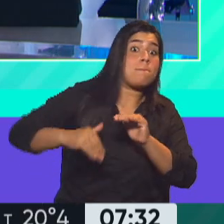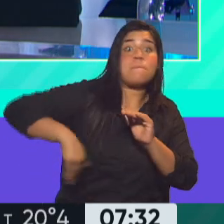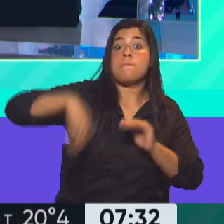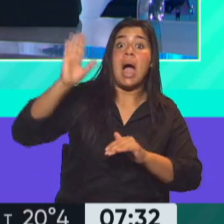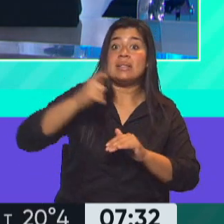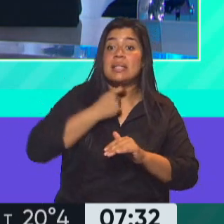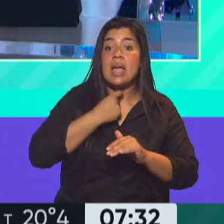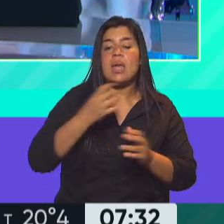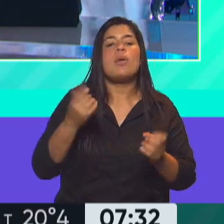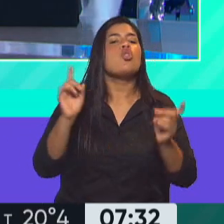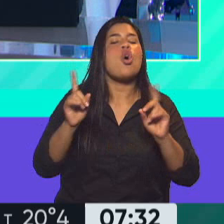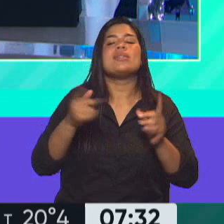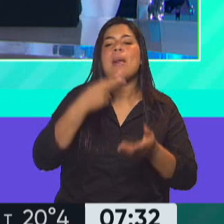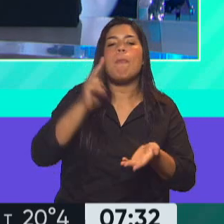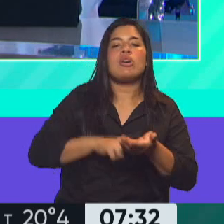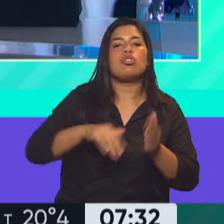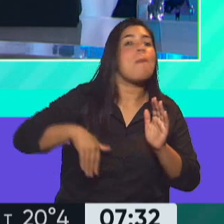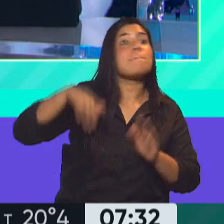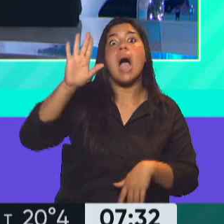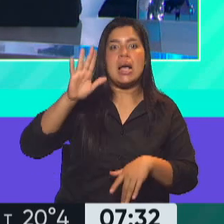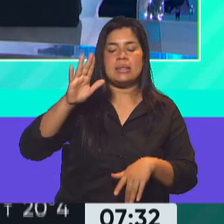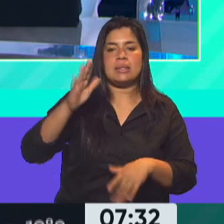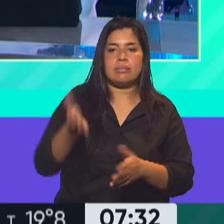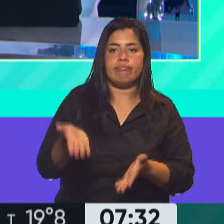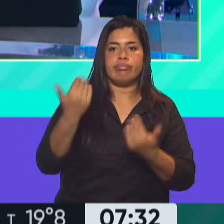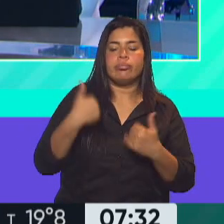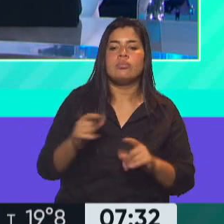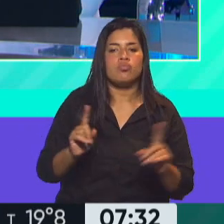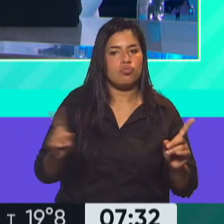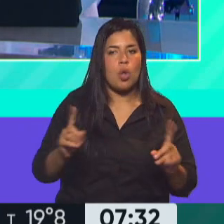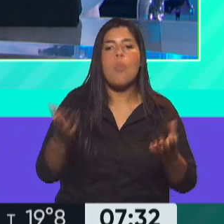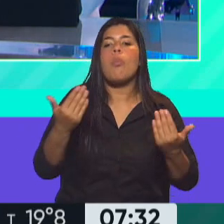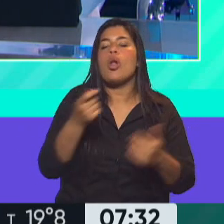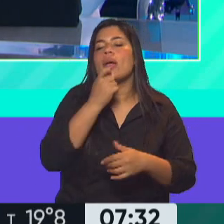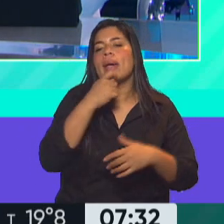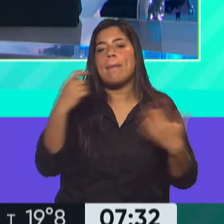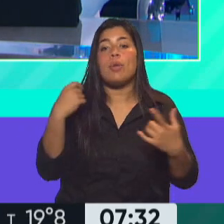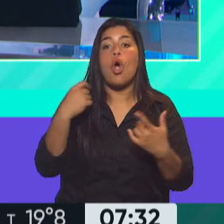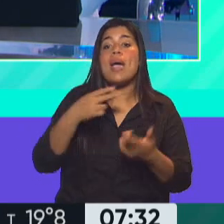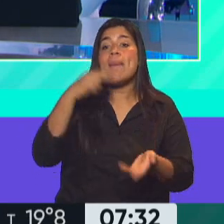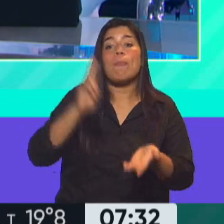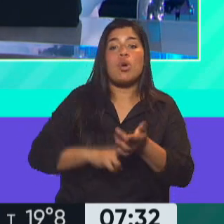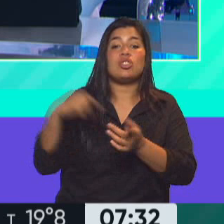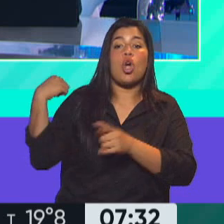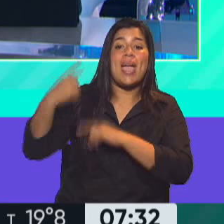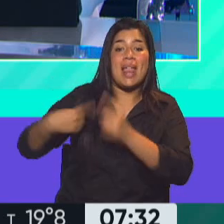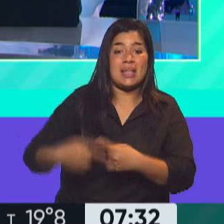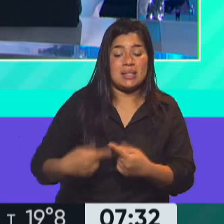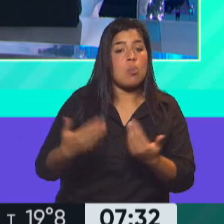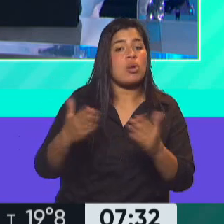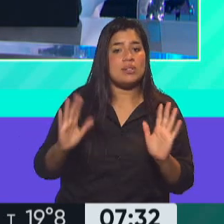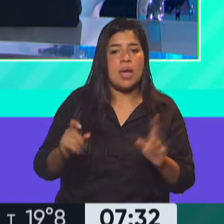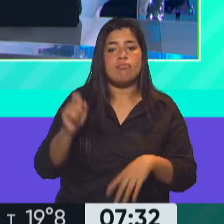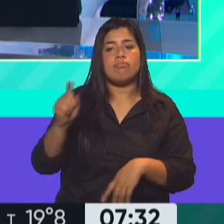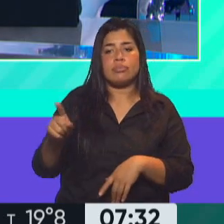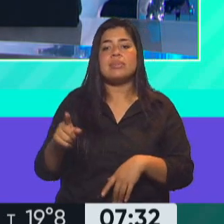impuestos, sino que las provincias tienen la potestad, por ejemplo, de aumentar el impuesto a la herencia. Esto lo aclaró Silvina Batakis, la secretaria